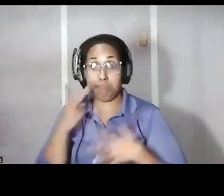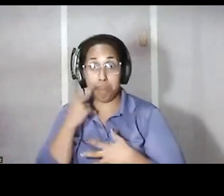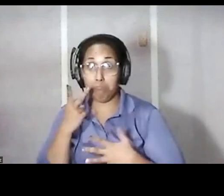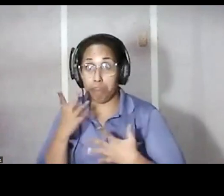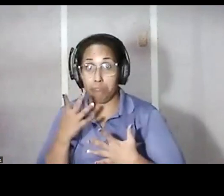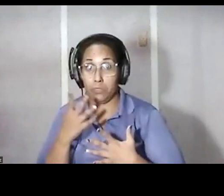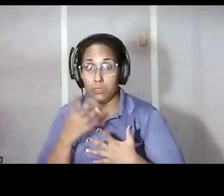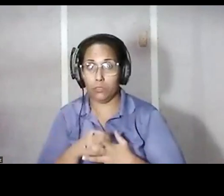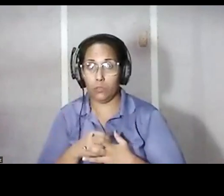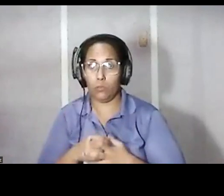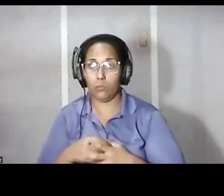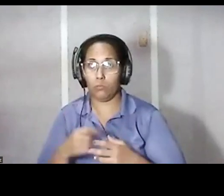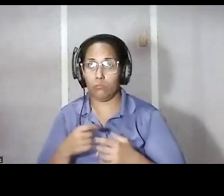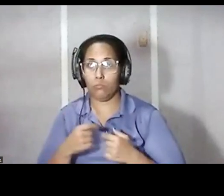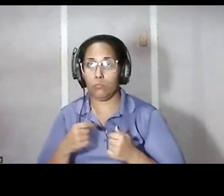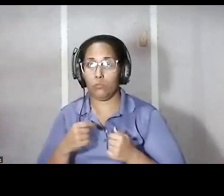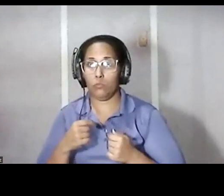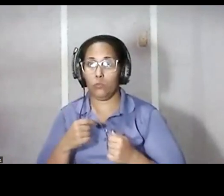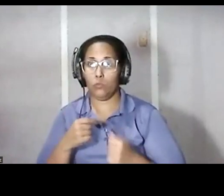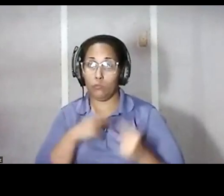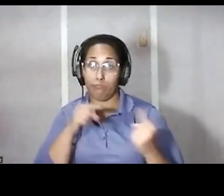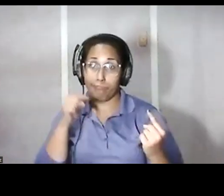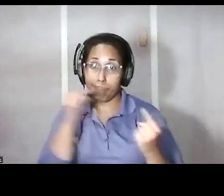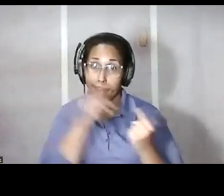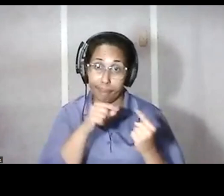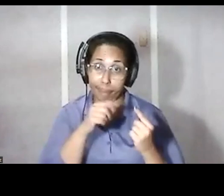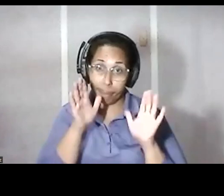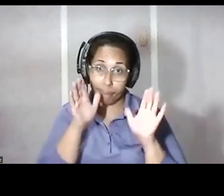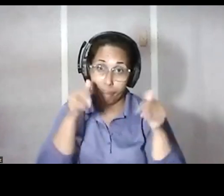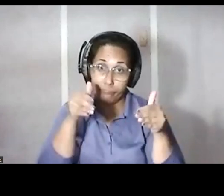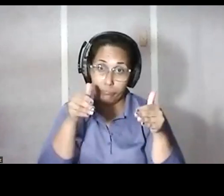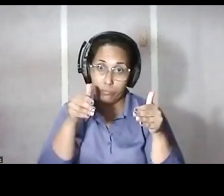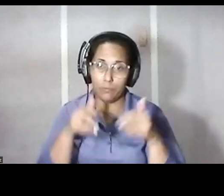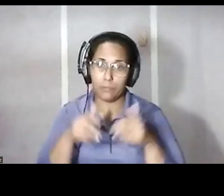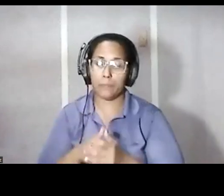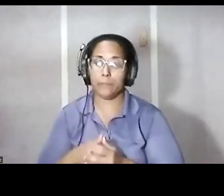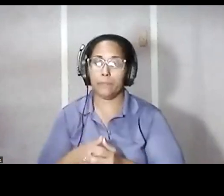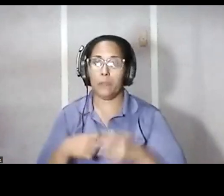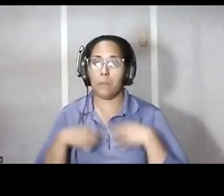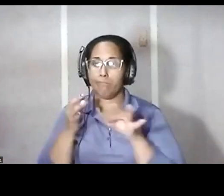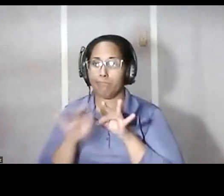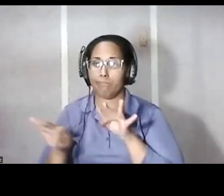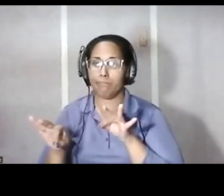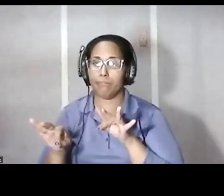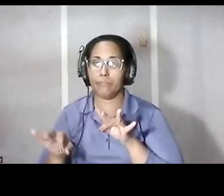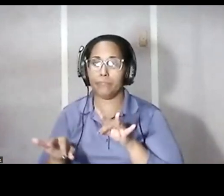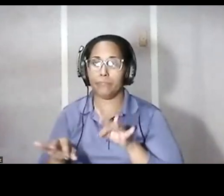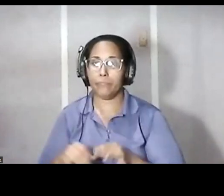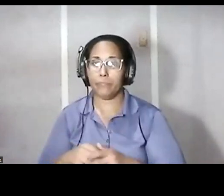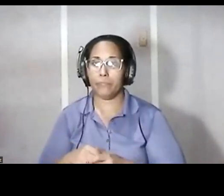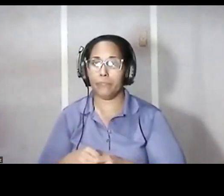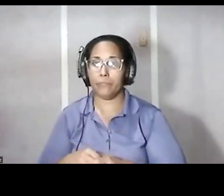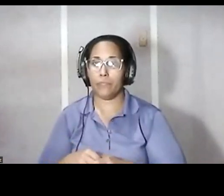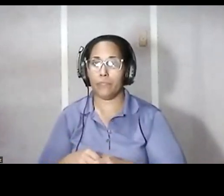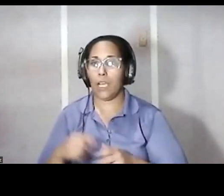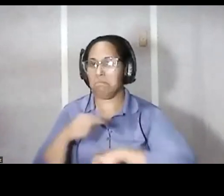Aunque o sea, déjame ponerlo más sencillo, ¿no? En esta